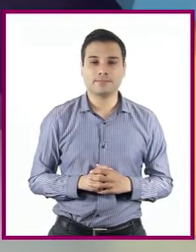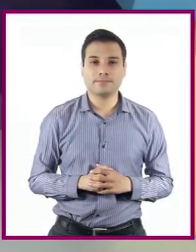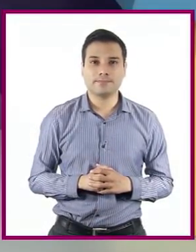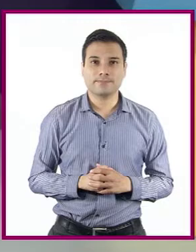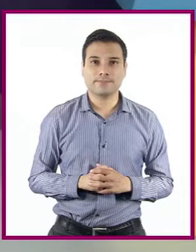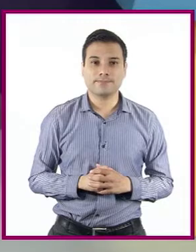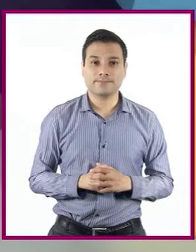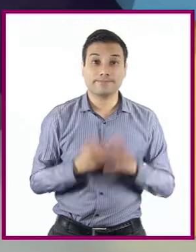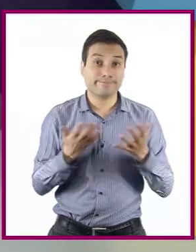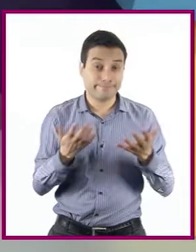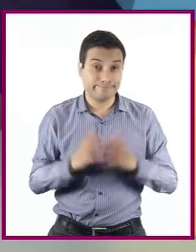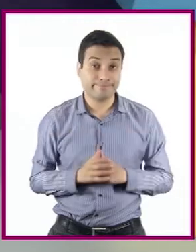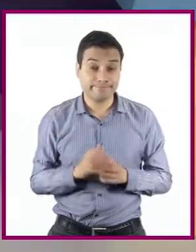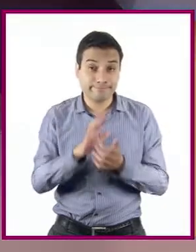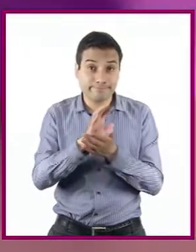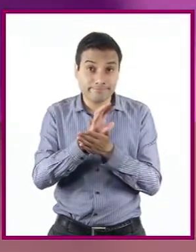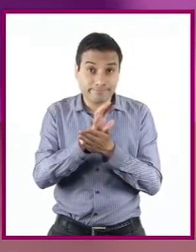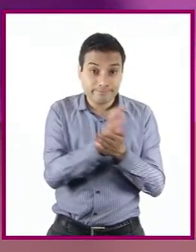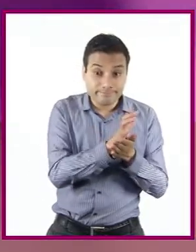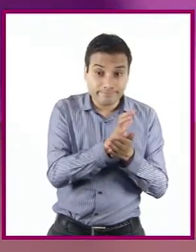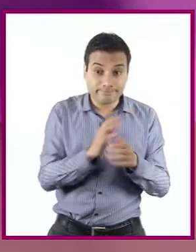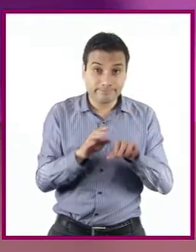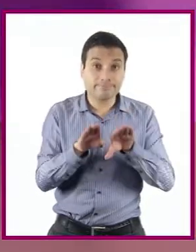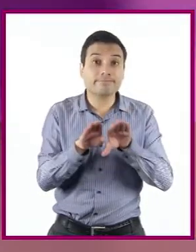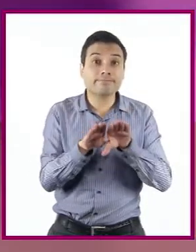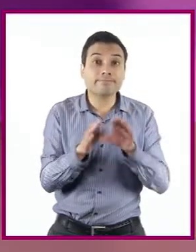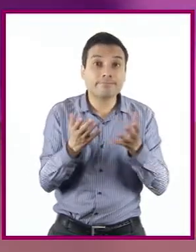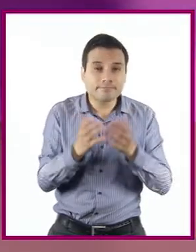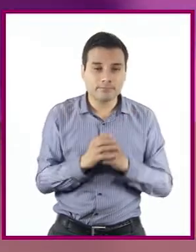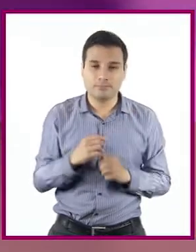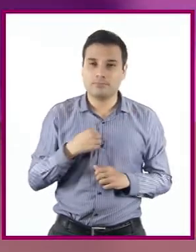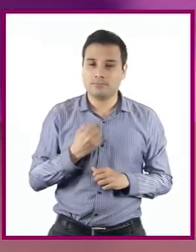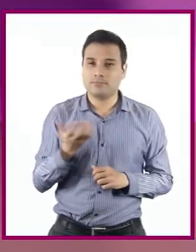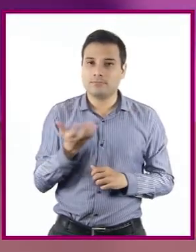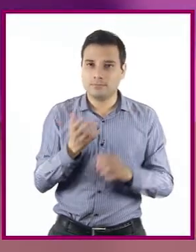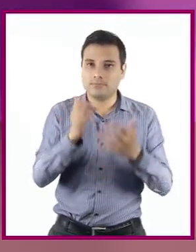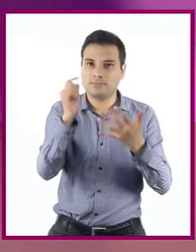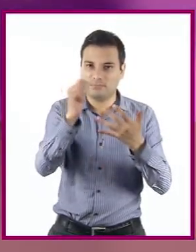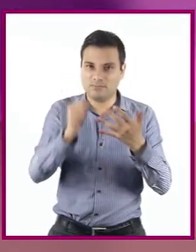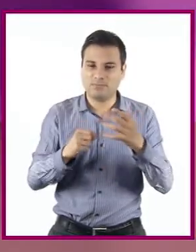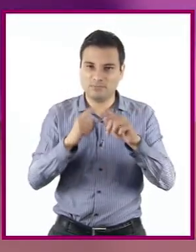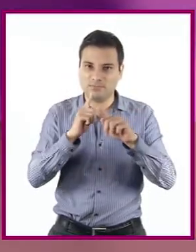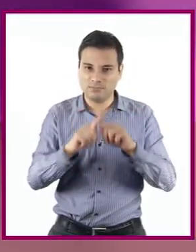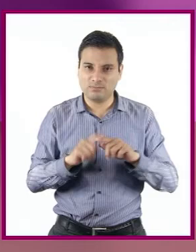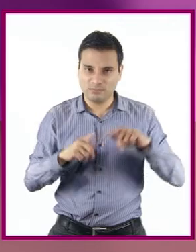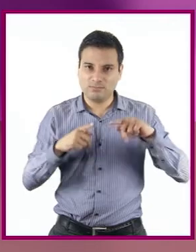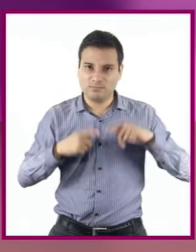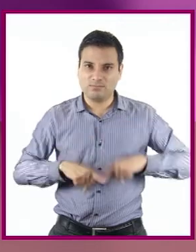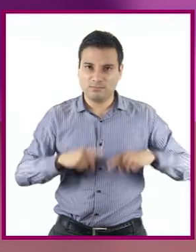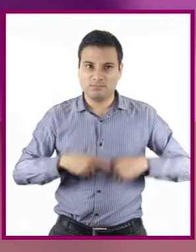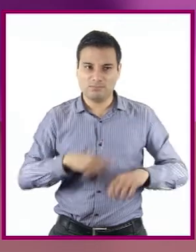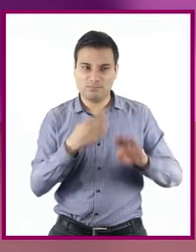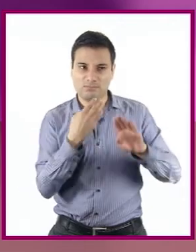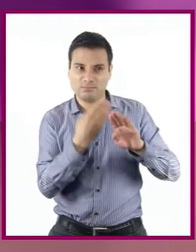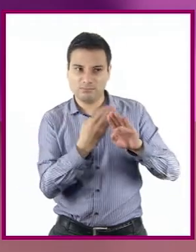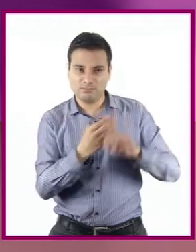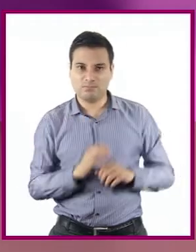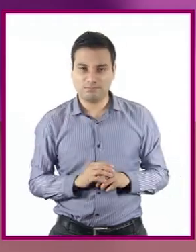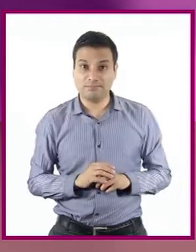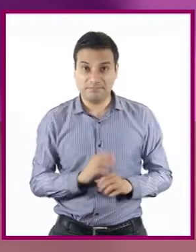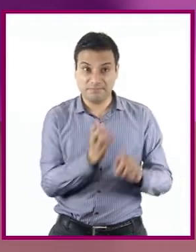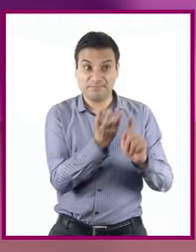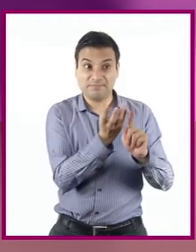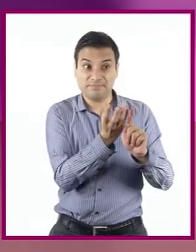La discriminación se expresa a través de acciones que dañan la dignidad de las personas. Son acciones que excluyen, dificultan